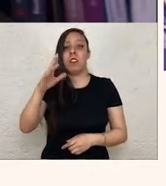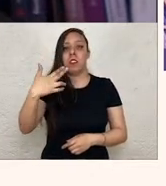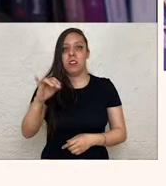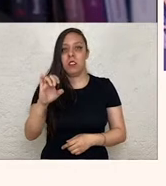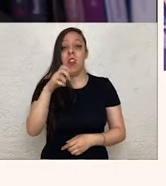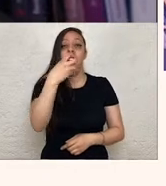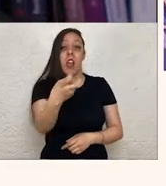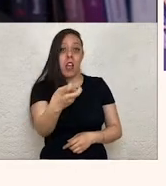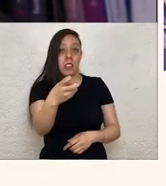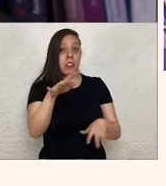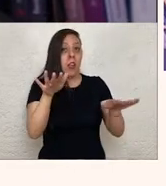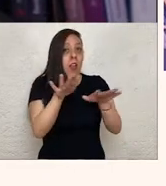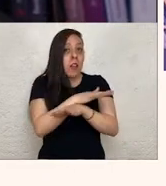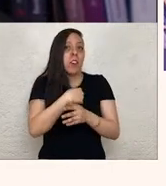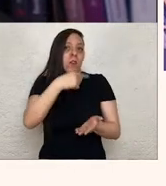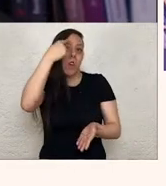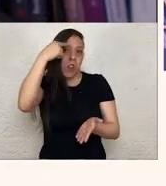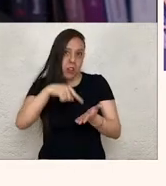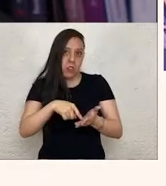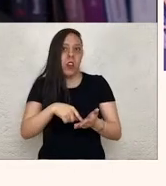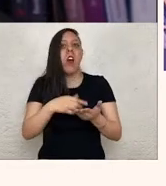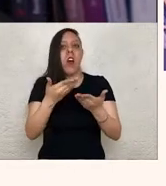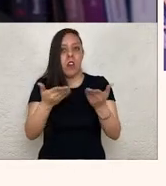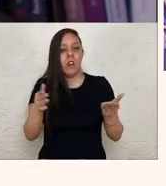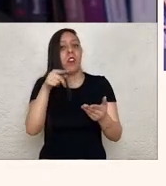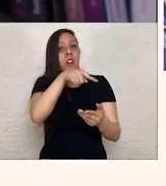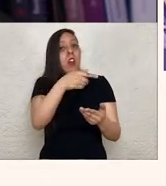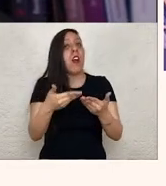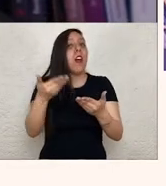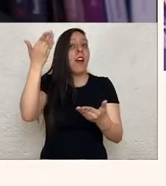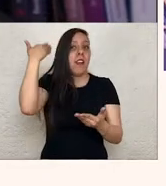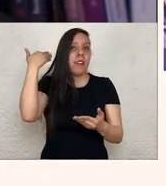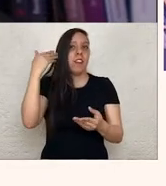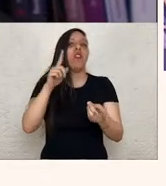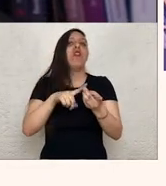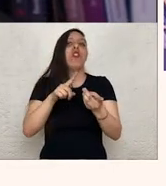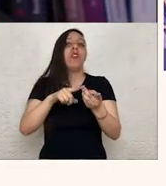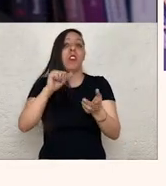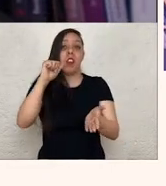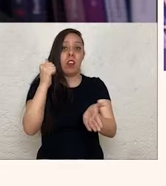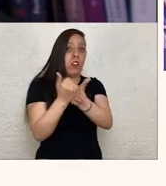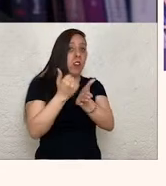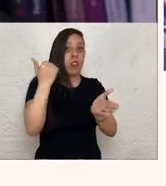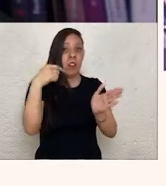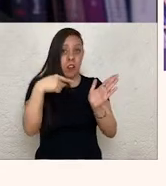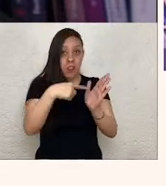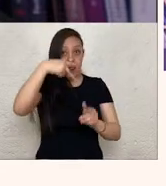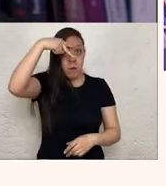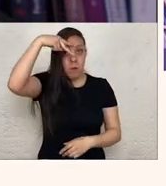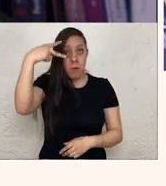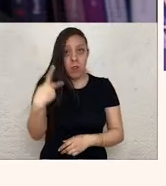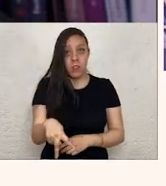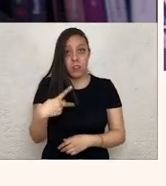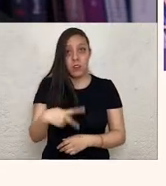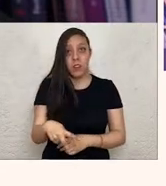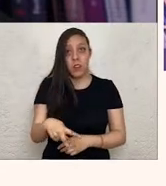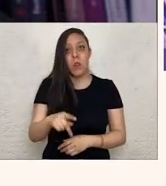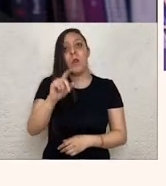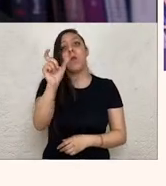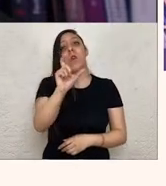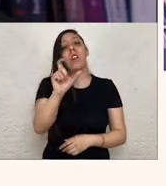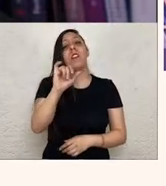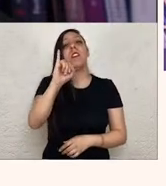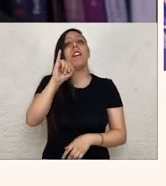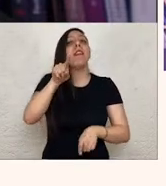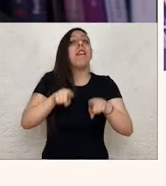Efectivamente, creo que hay una historia anterior a la que impone el nacionalismo mexicano, ¿no?